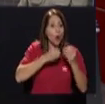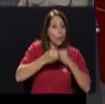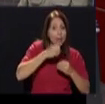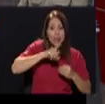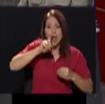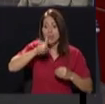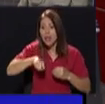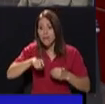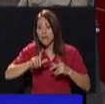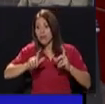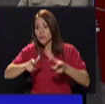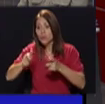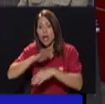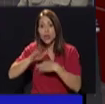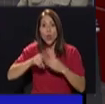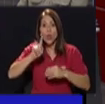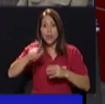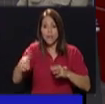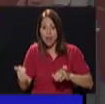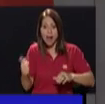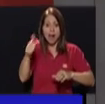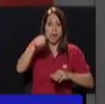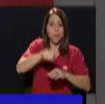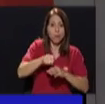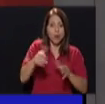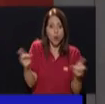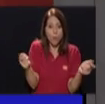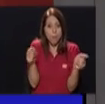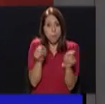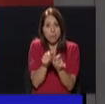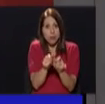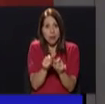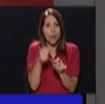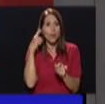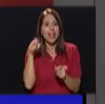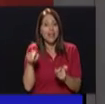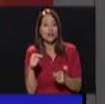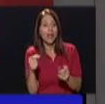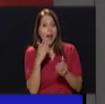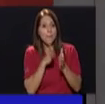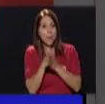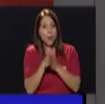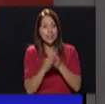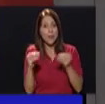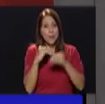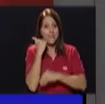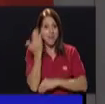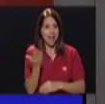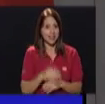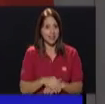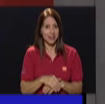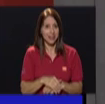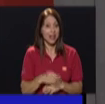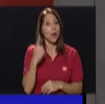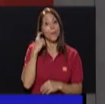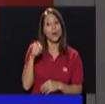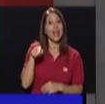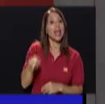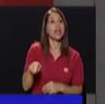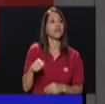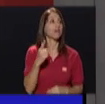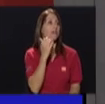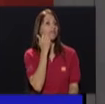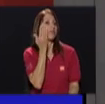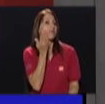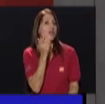comida, guardar la comida. Guardarla, entonces, sí. Ellos aprovechan eso, es decir, o sea, más fácil, entonces es como, me implica no tanto